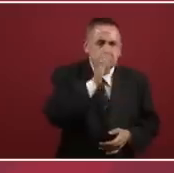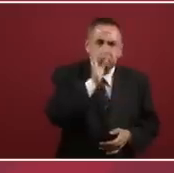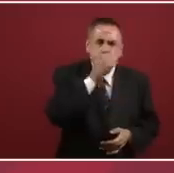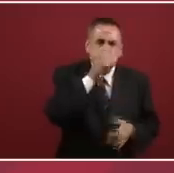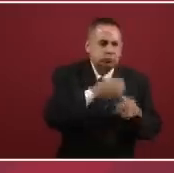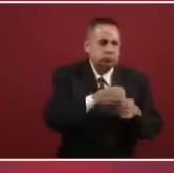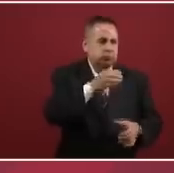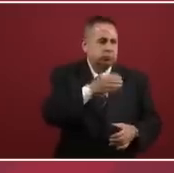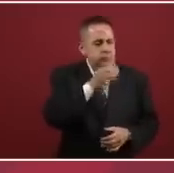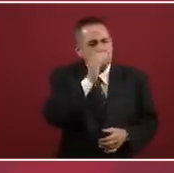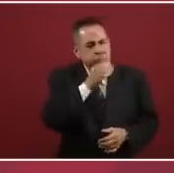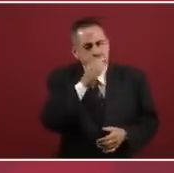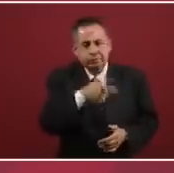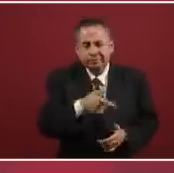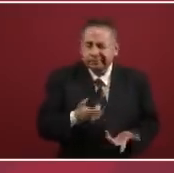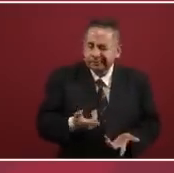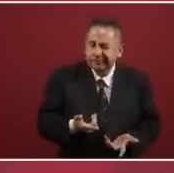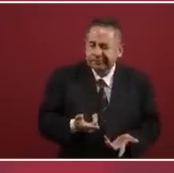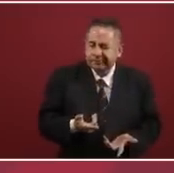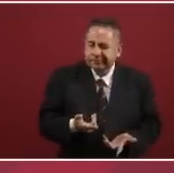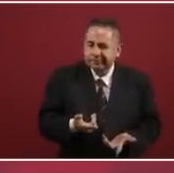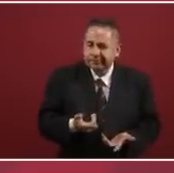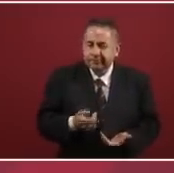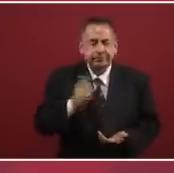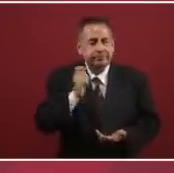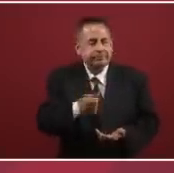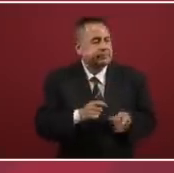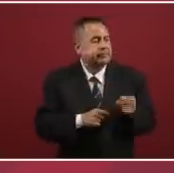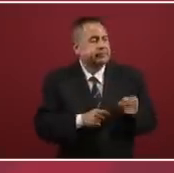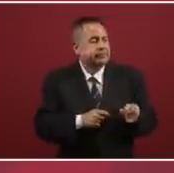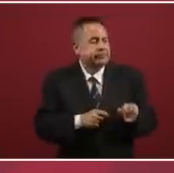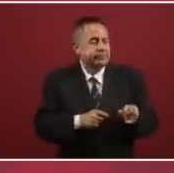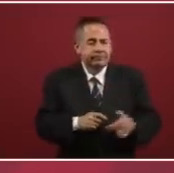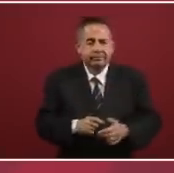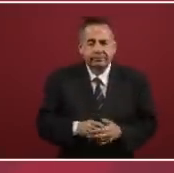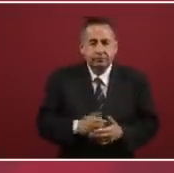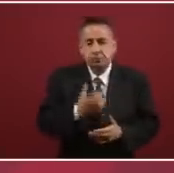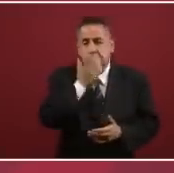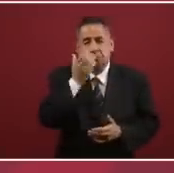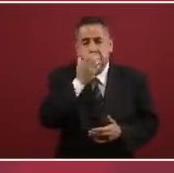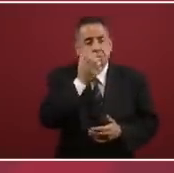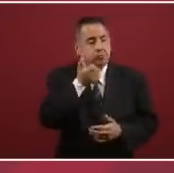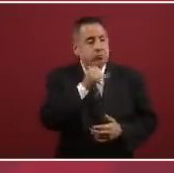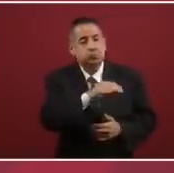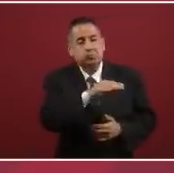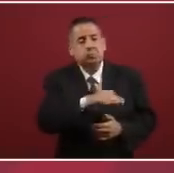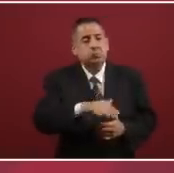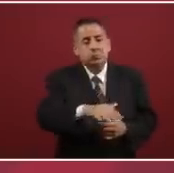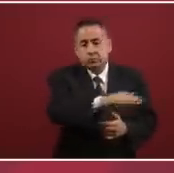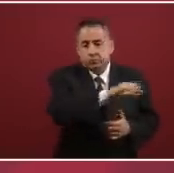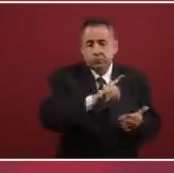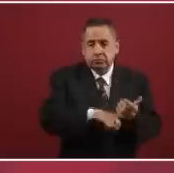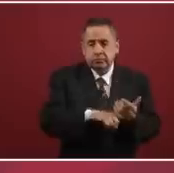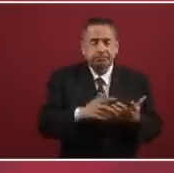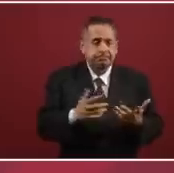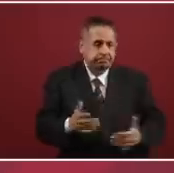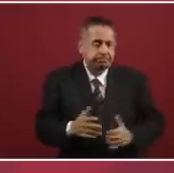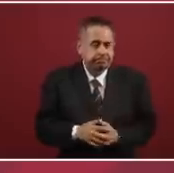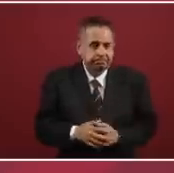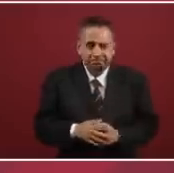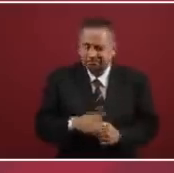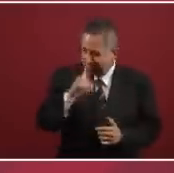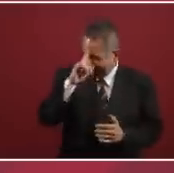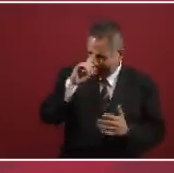pero es lo más común. Yo creo que es de las